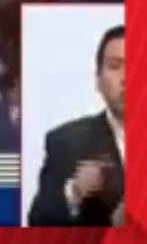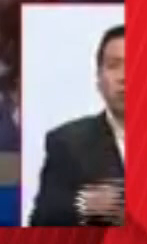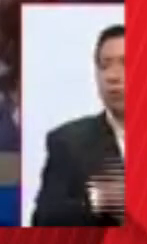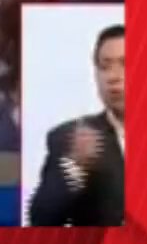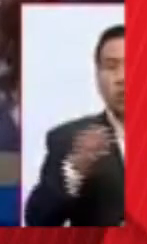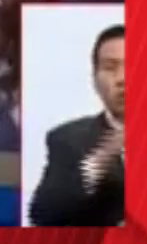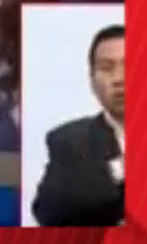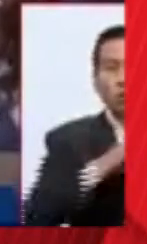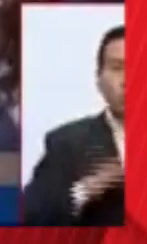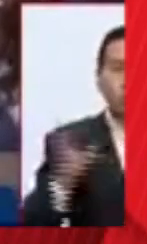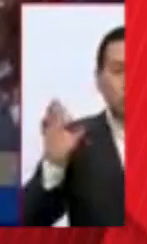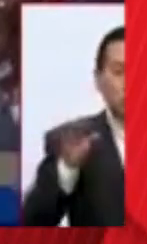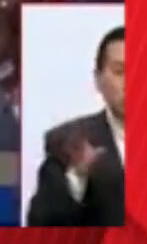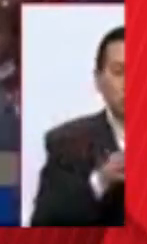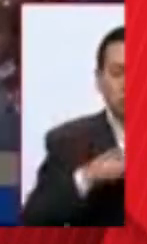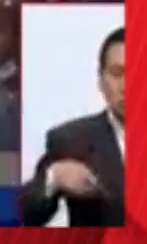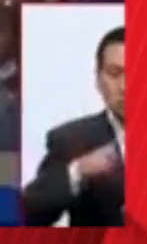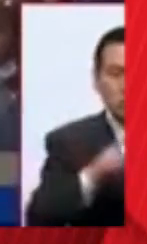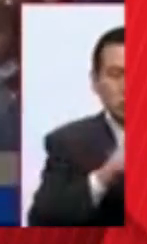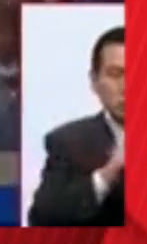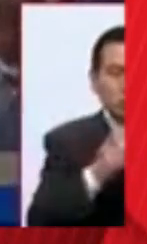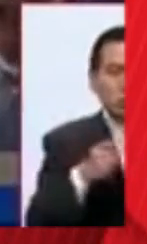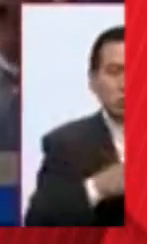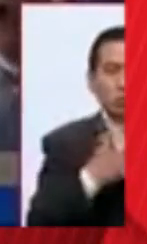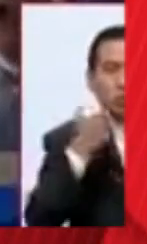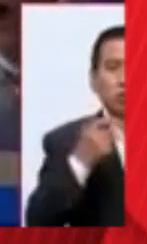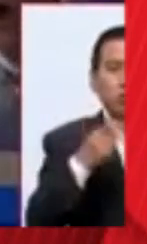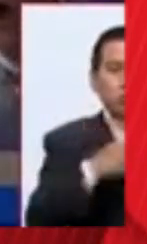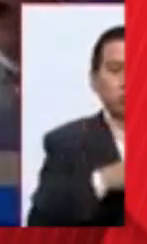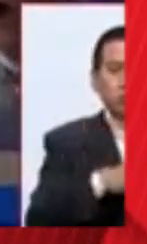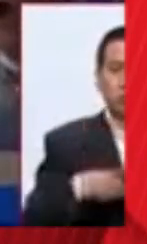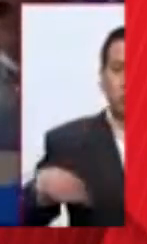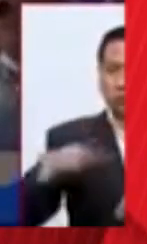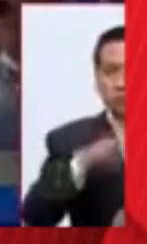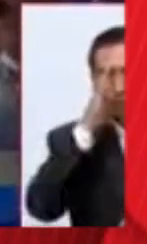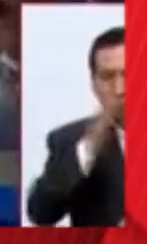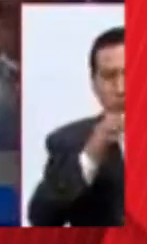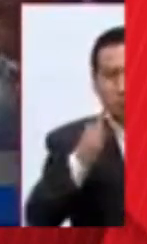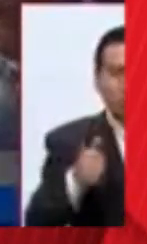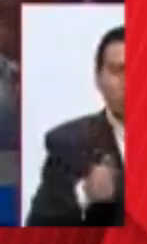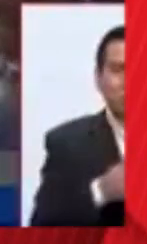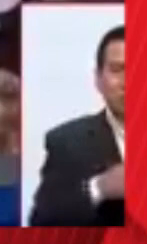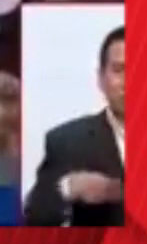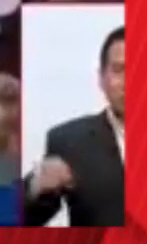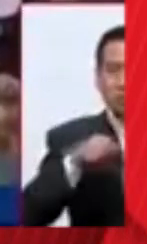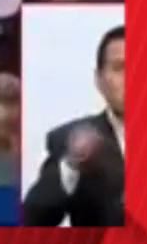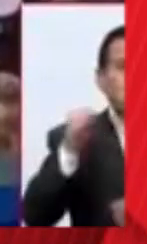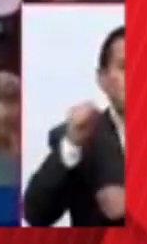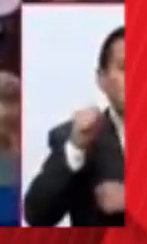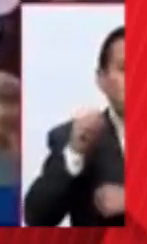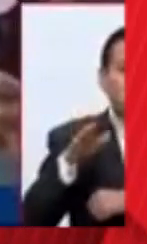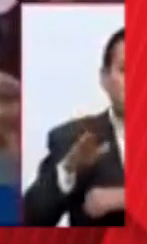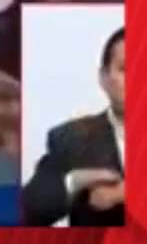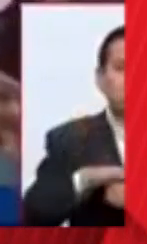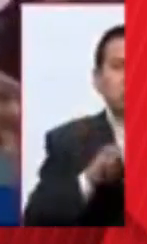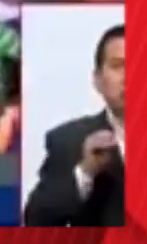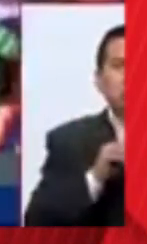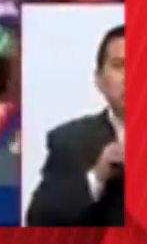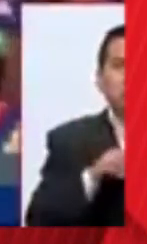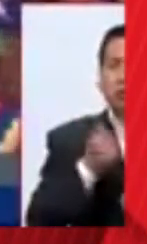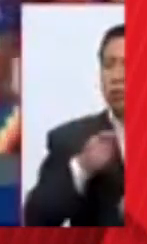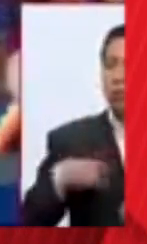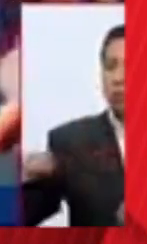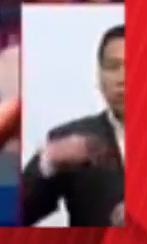otro congreso orgánico para adecuar y mejorar la conducta de militantes, no solamente para el movimiento socialismo, sino también para